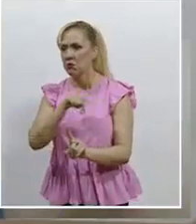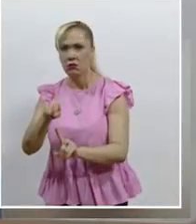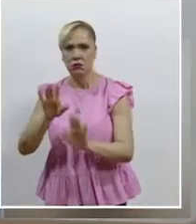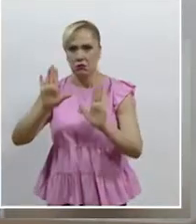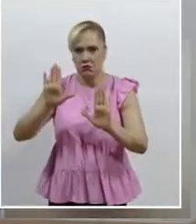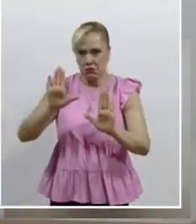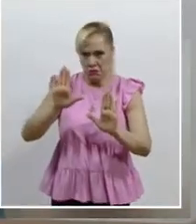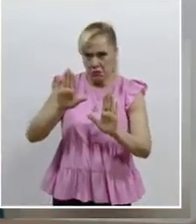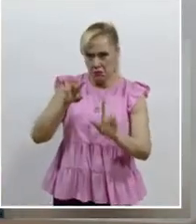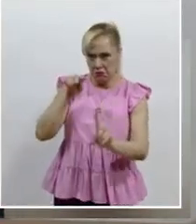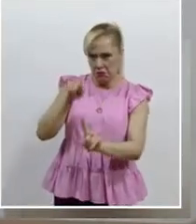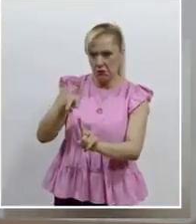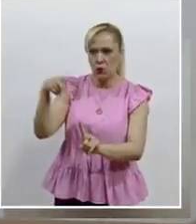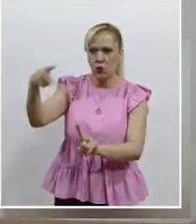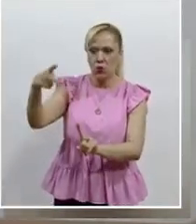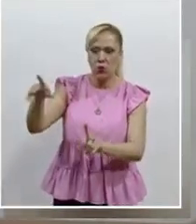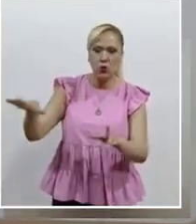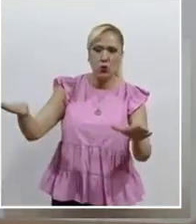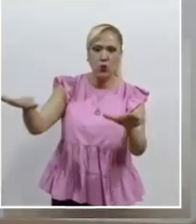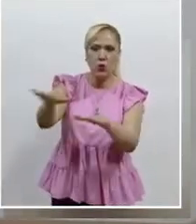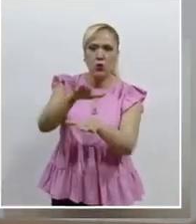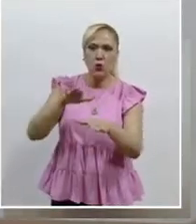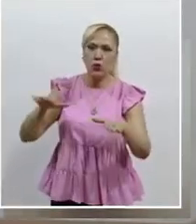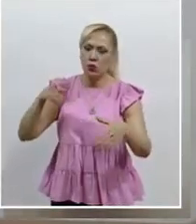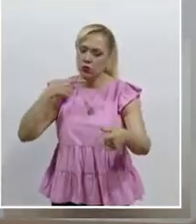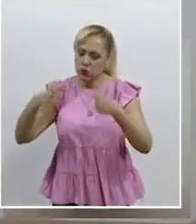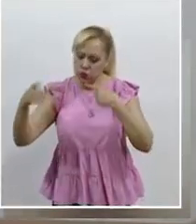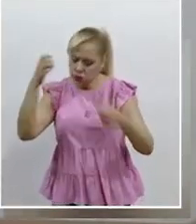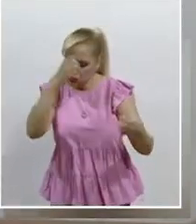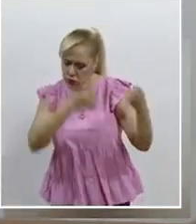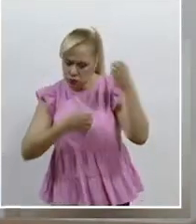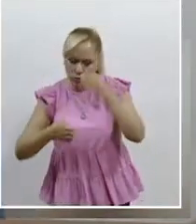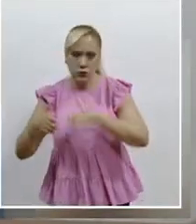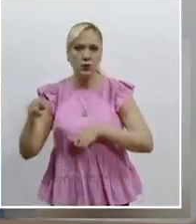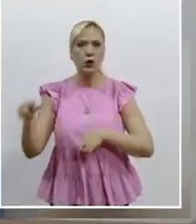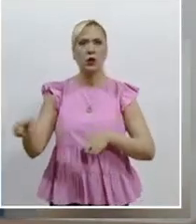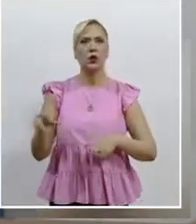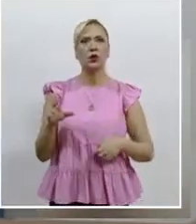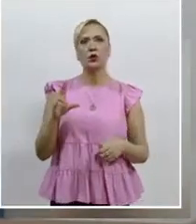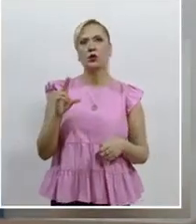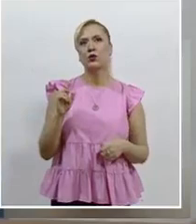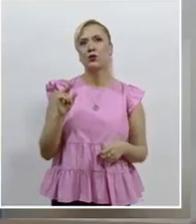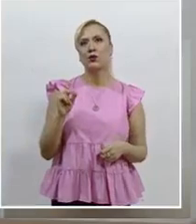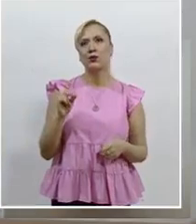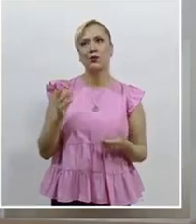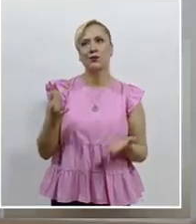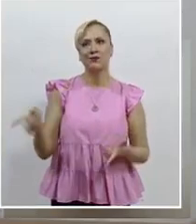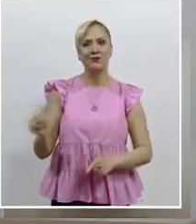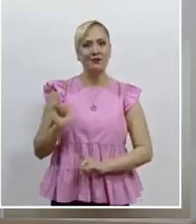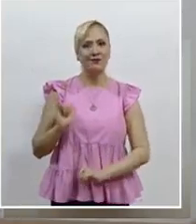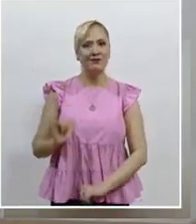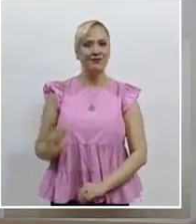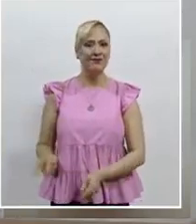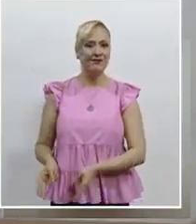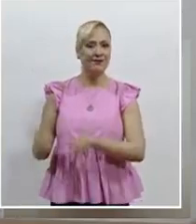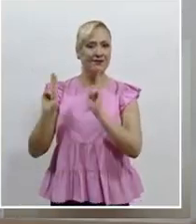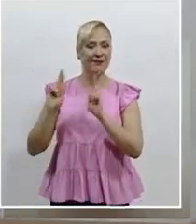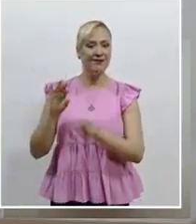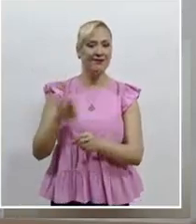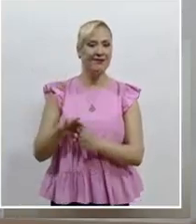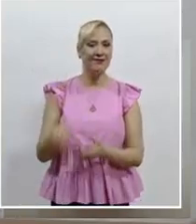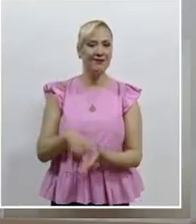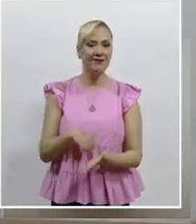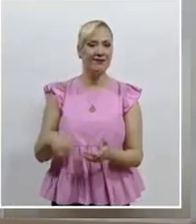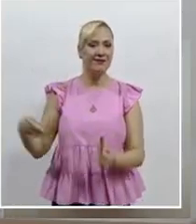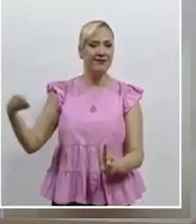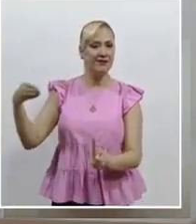que integran los órganos dictaminadores en realidad no son este tipo de autoridades electorales a las